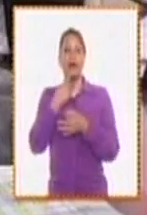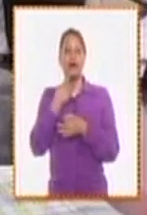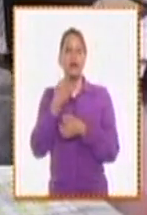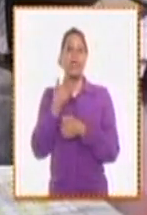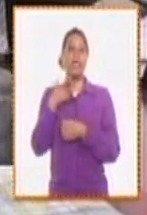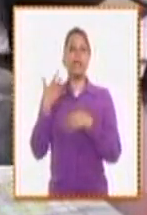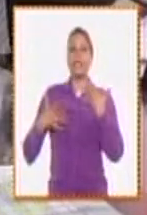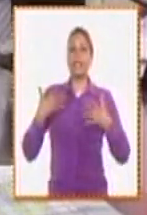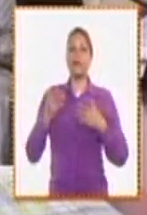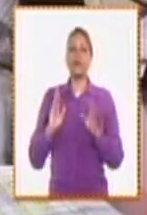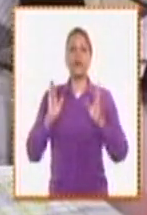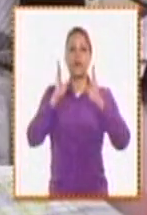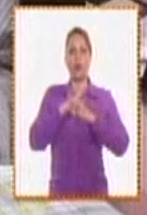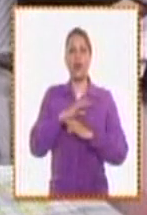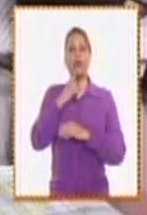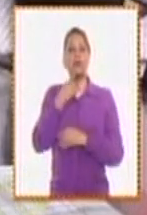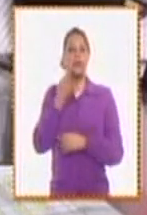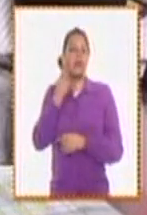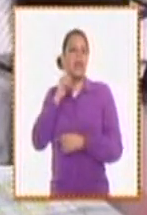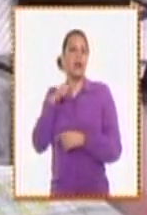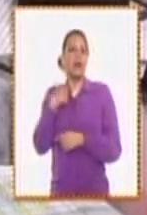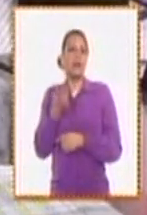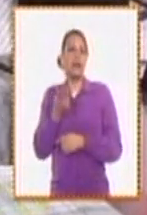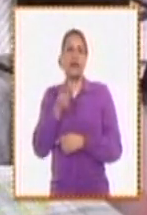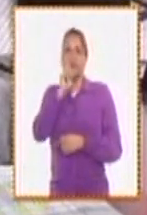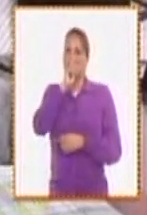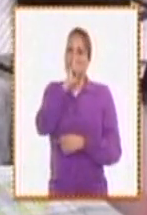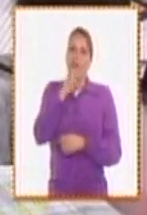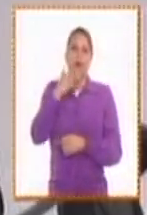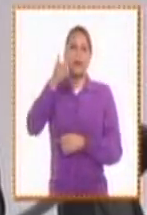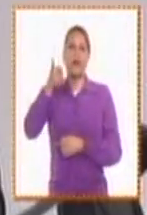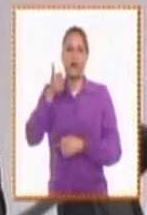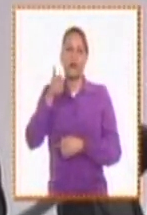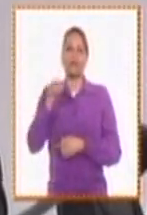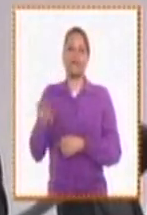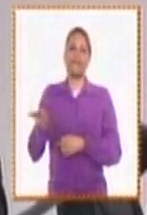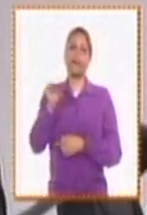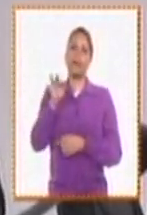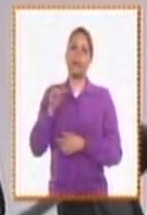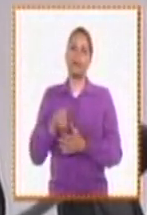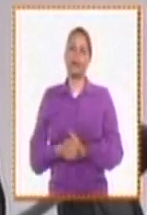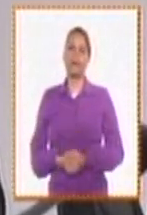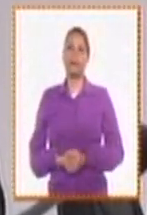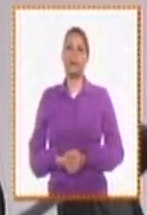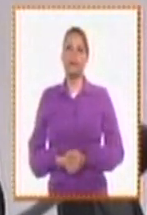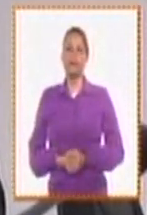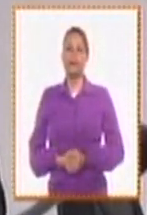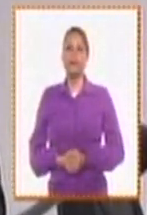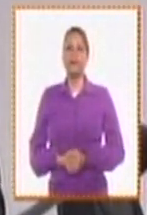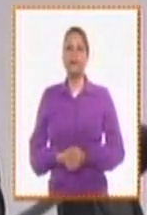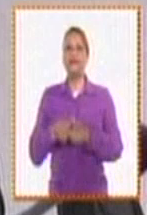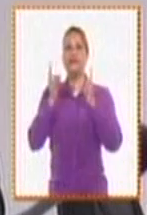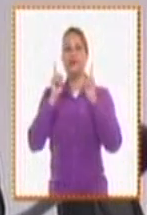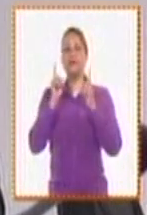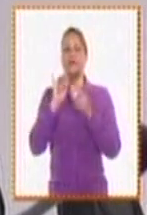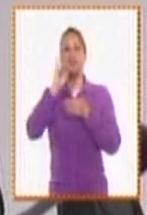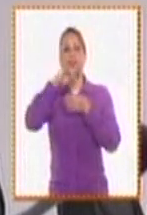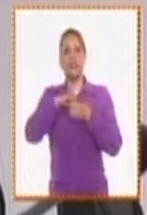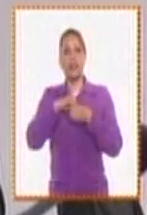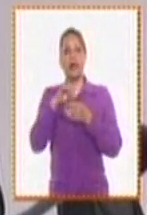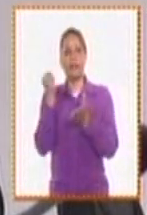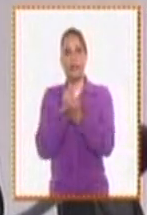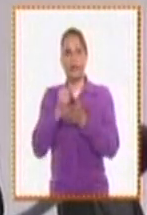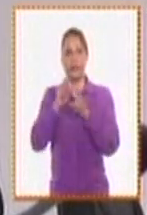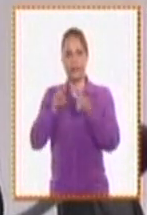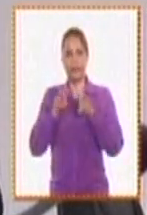conducen a buscar otras alternativas que no son las que esperamos que tengan nuestros jóvenes, ¿no? Asimismo, está contemplado también en la política integral que recién aprobó la Asamblea, las nuevas